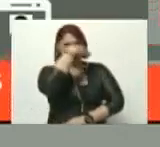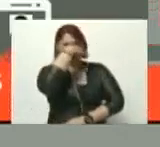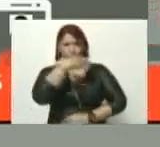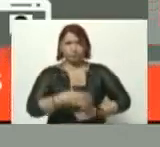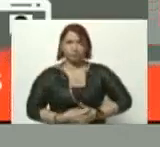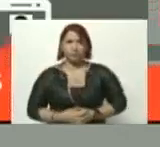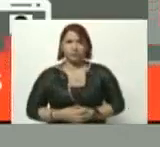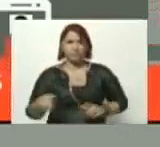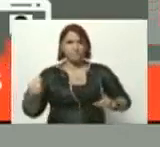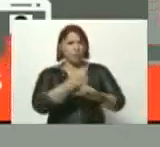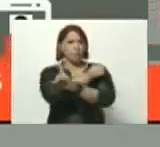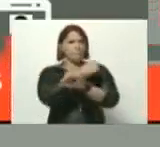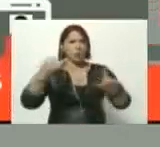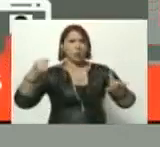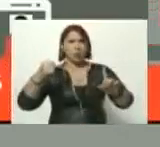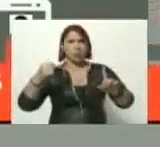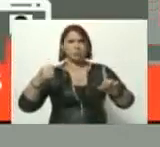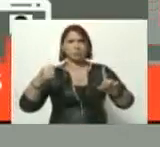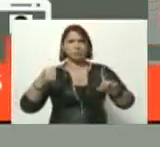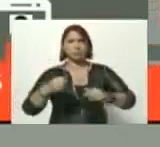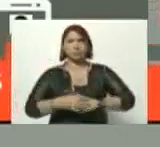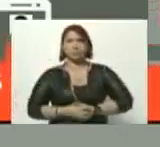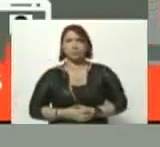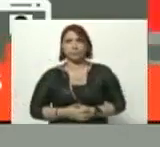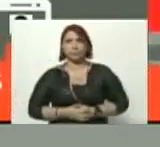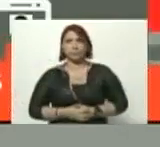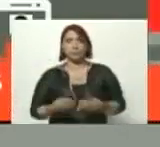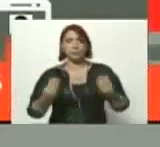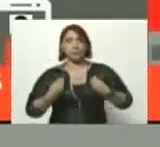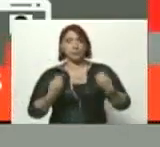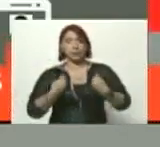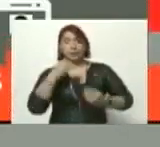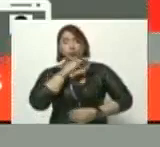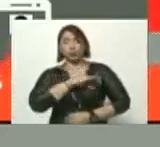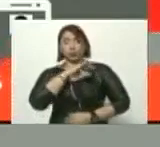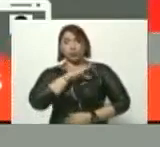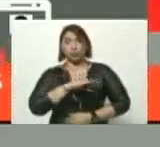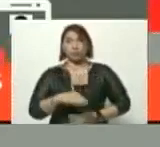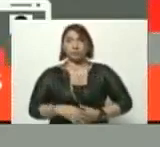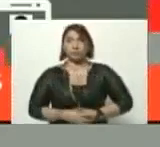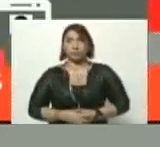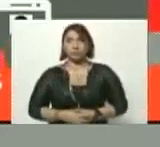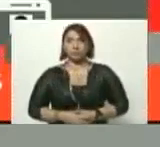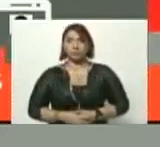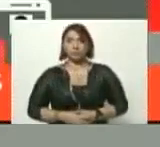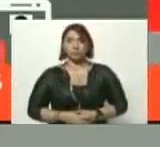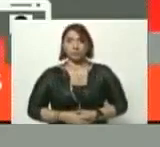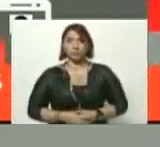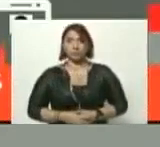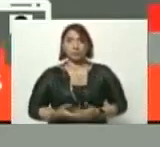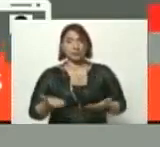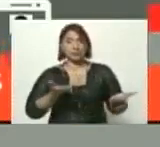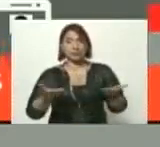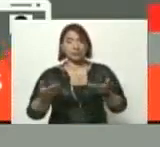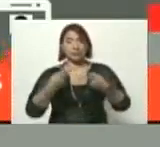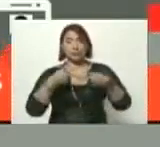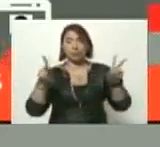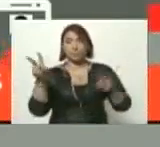el sabotaje de la vida social y de los servicios públicos de